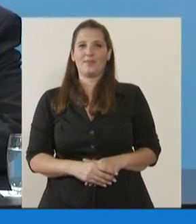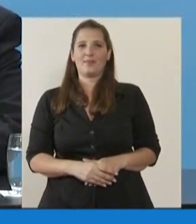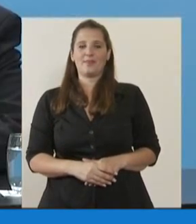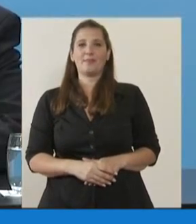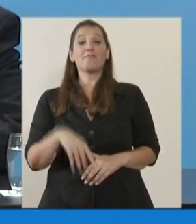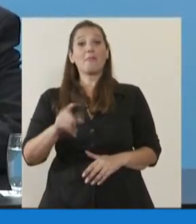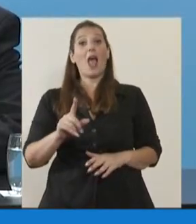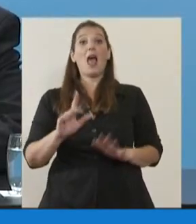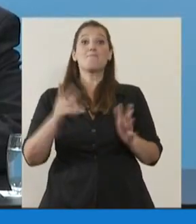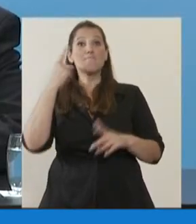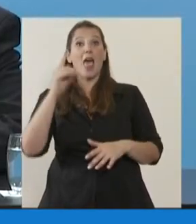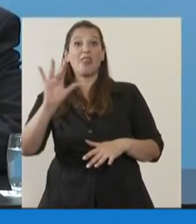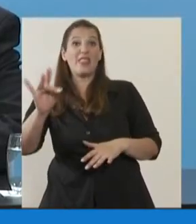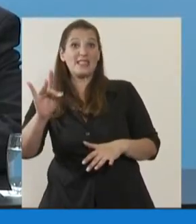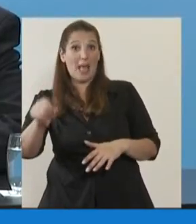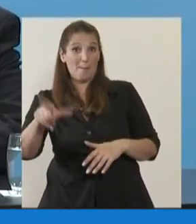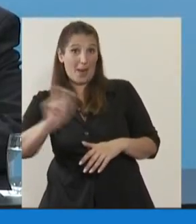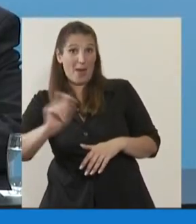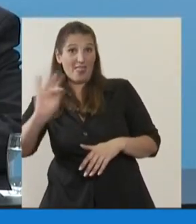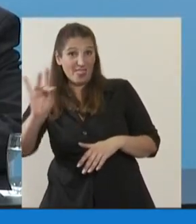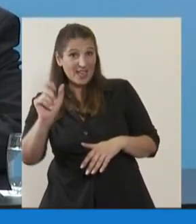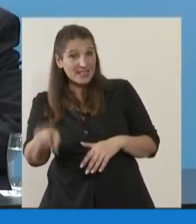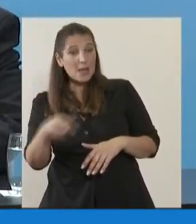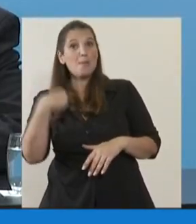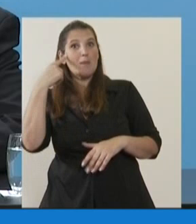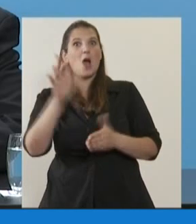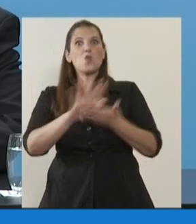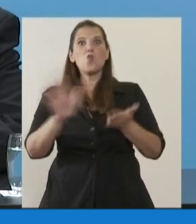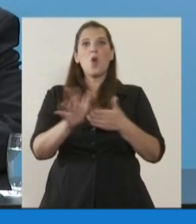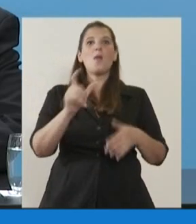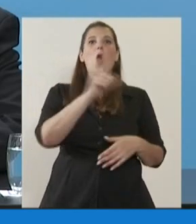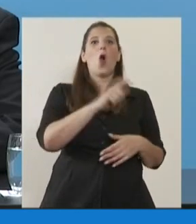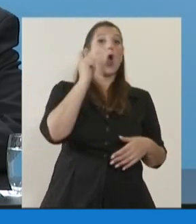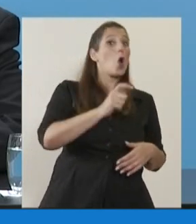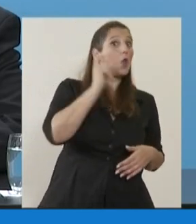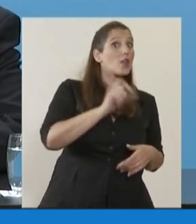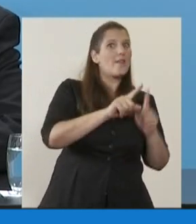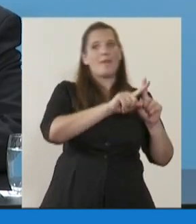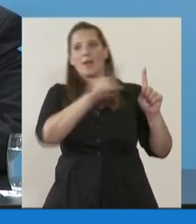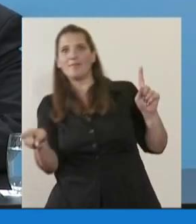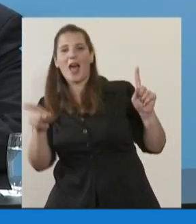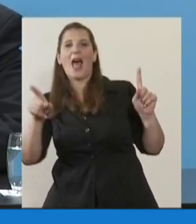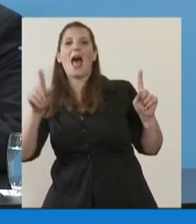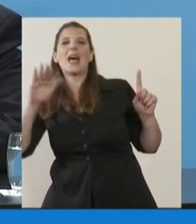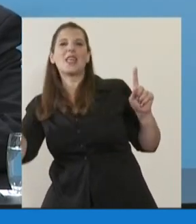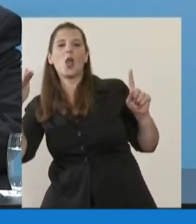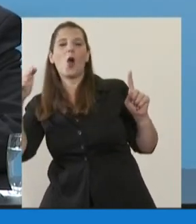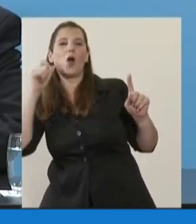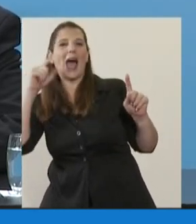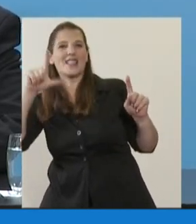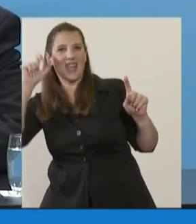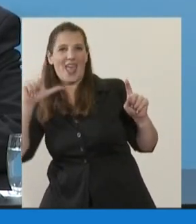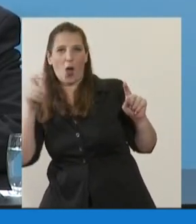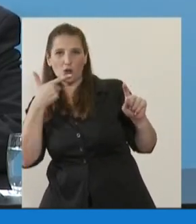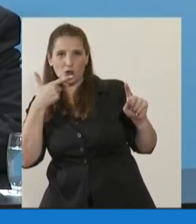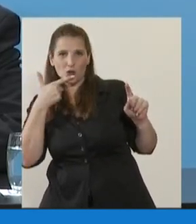Y hacia diciembre lo que vamos a hacer es volver a operar la ruta Comodoro-Rivadavia-Río Gallegos, ¿sí? Que había sido dado de baja en